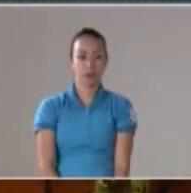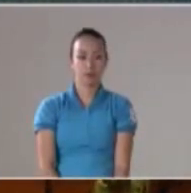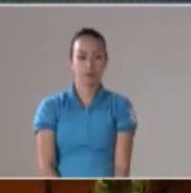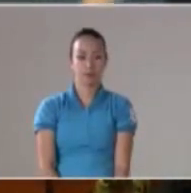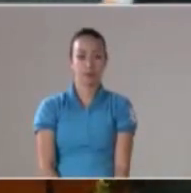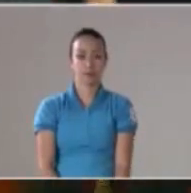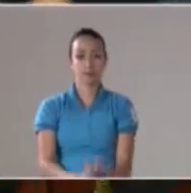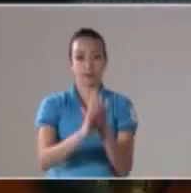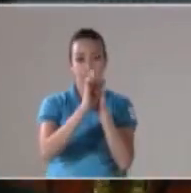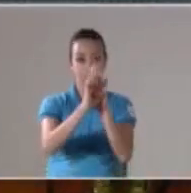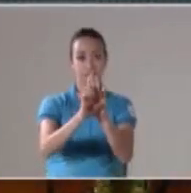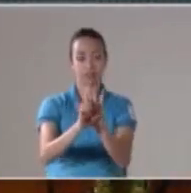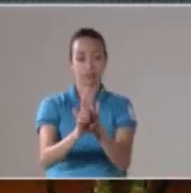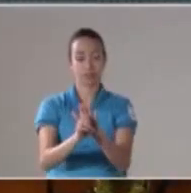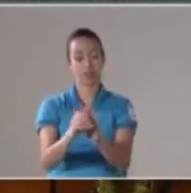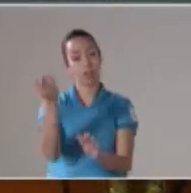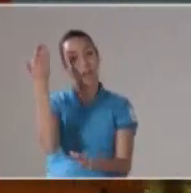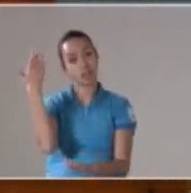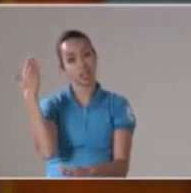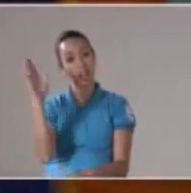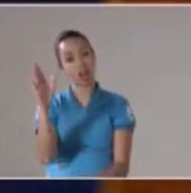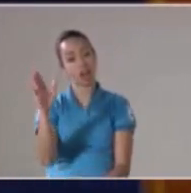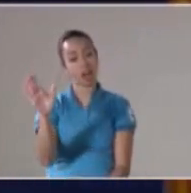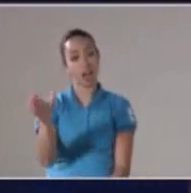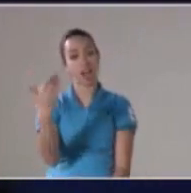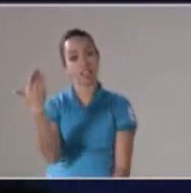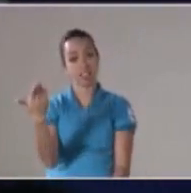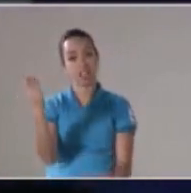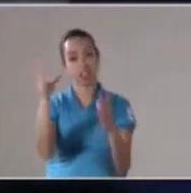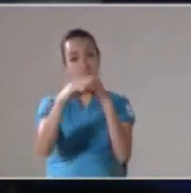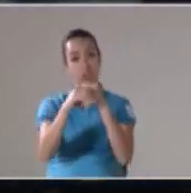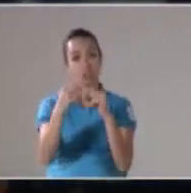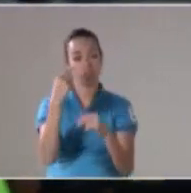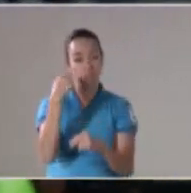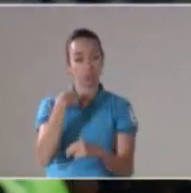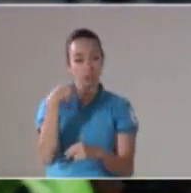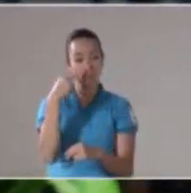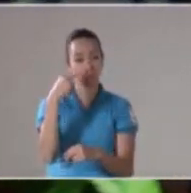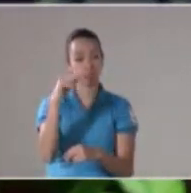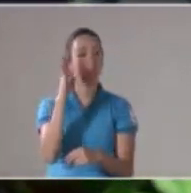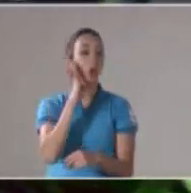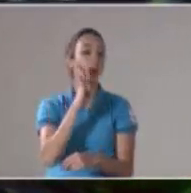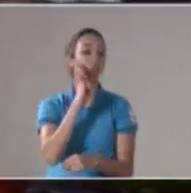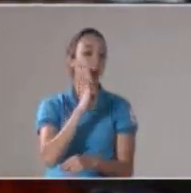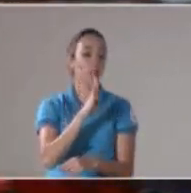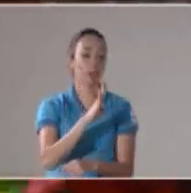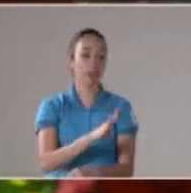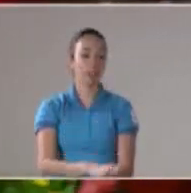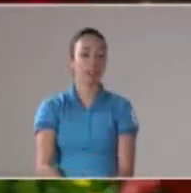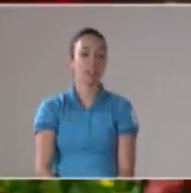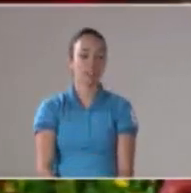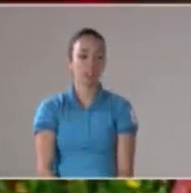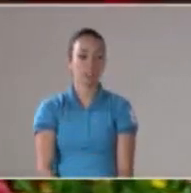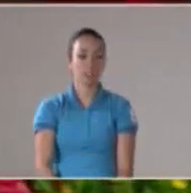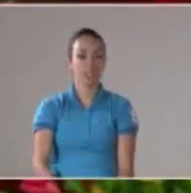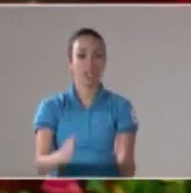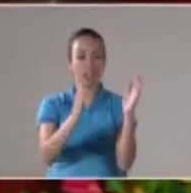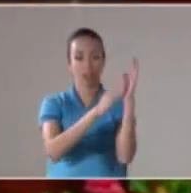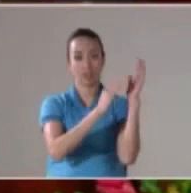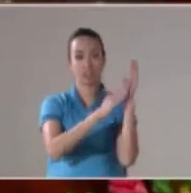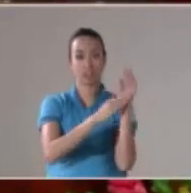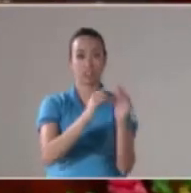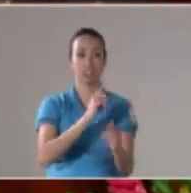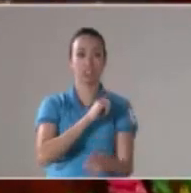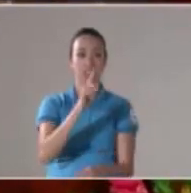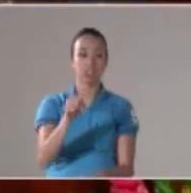por ejemplo, anoche yo vi a los jóvenes de la alabanza que iban también allá donde me tocó a mí predicar, y ahí